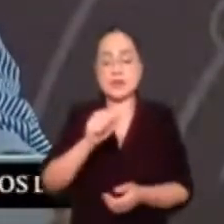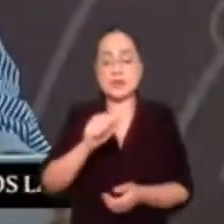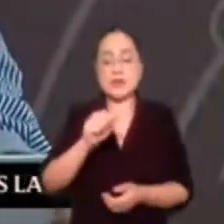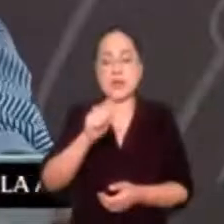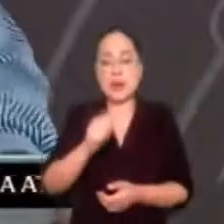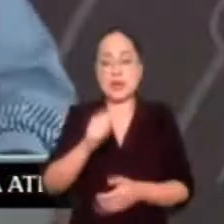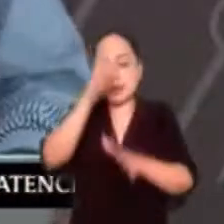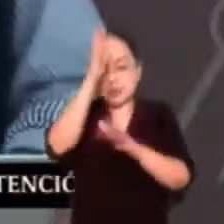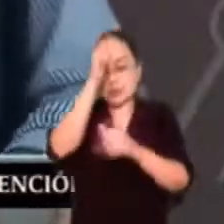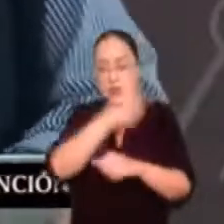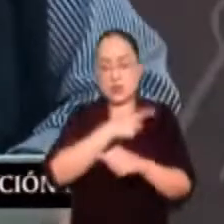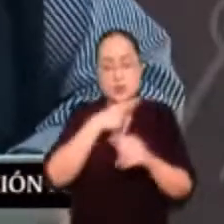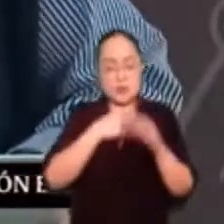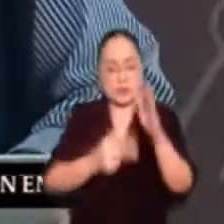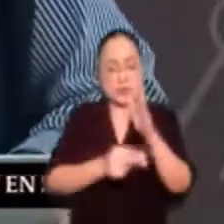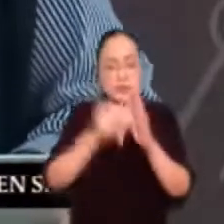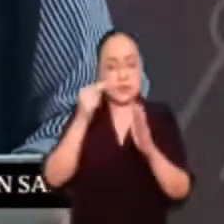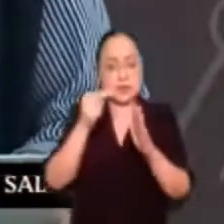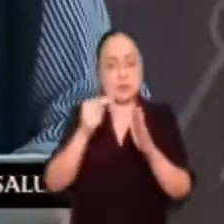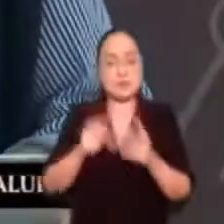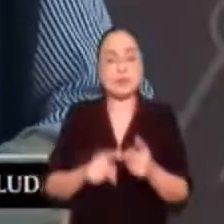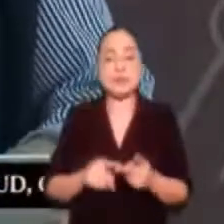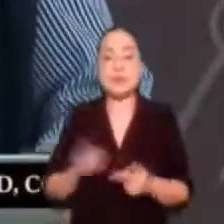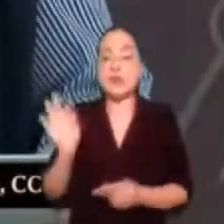Y si yo llegara a firmar como,